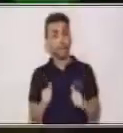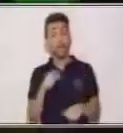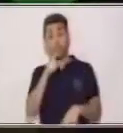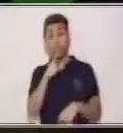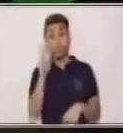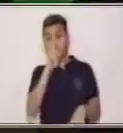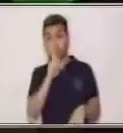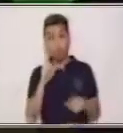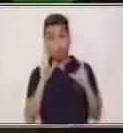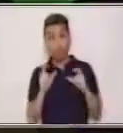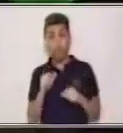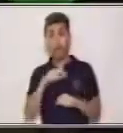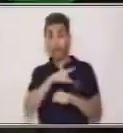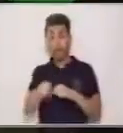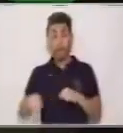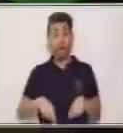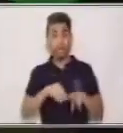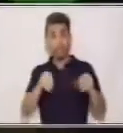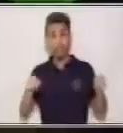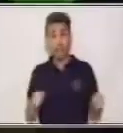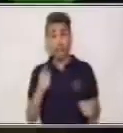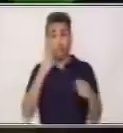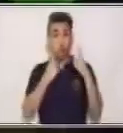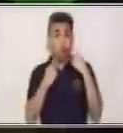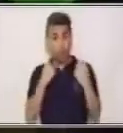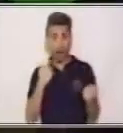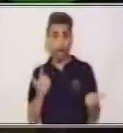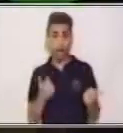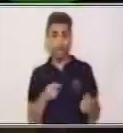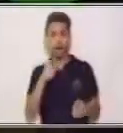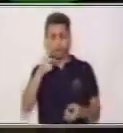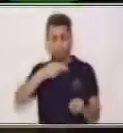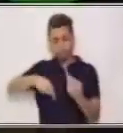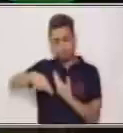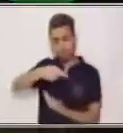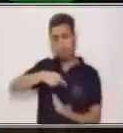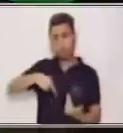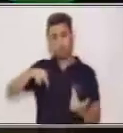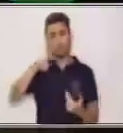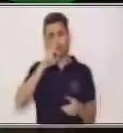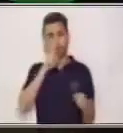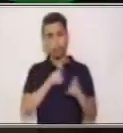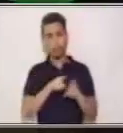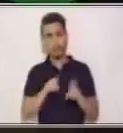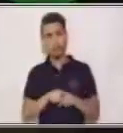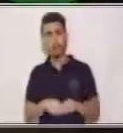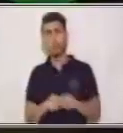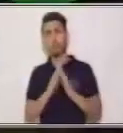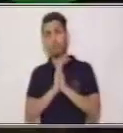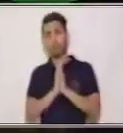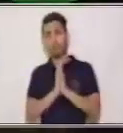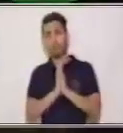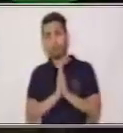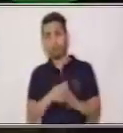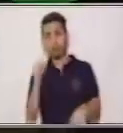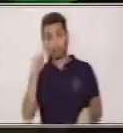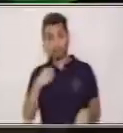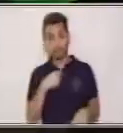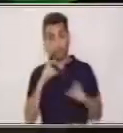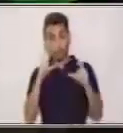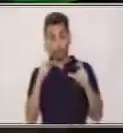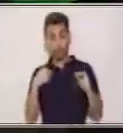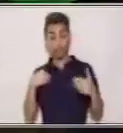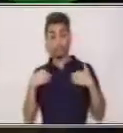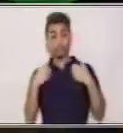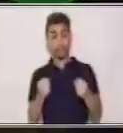contaminamos mucho. No olvides también reciclar y cuidar todo lo del medio ambiente. Por favor, como estamos cuidando nuestra